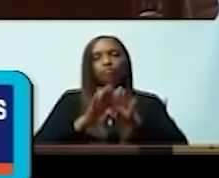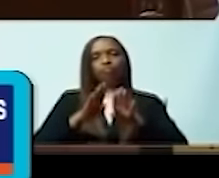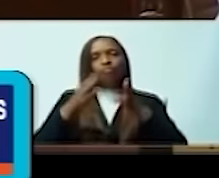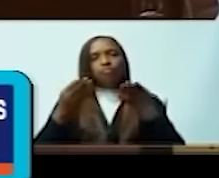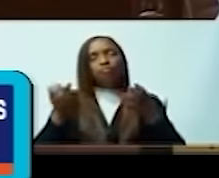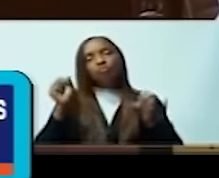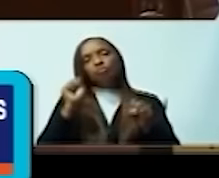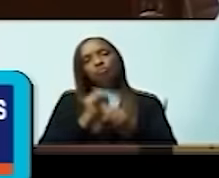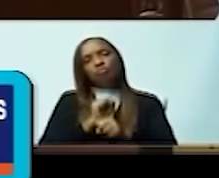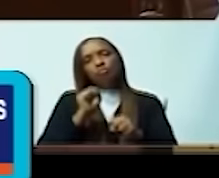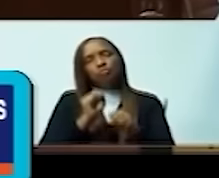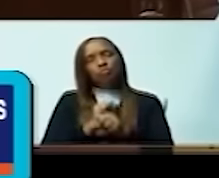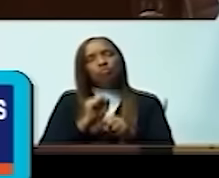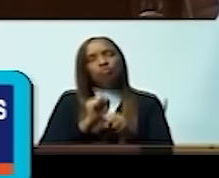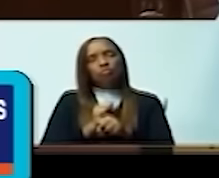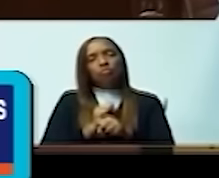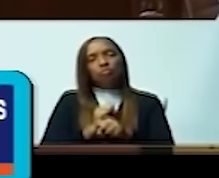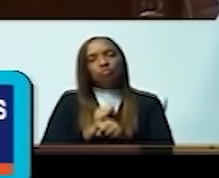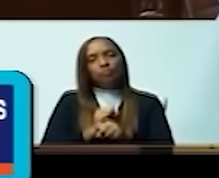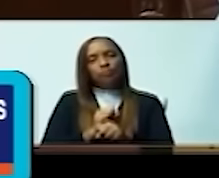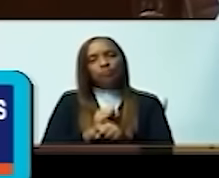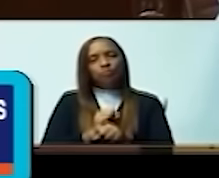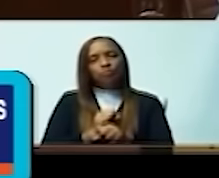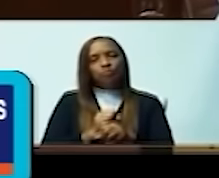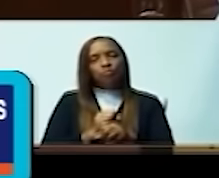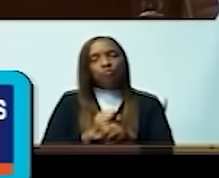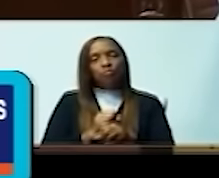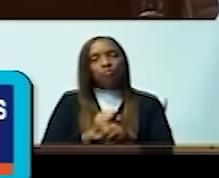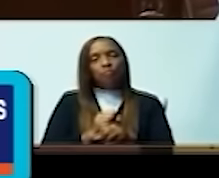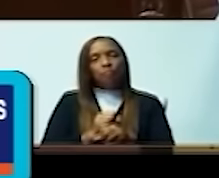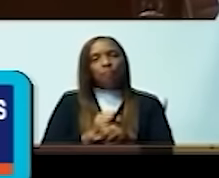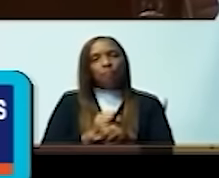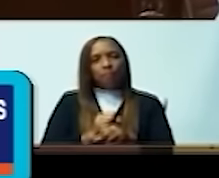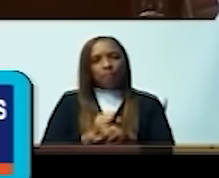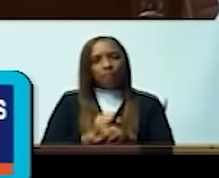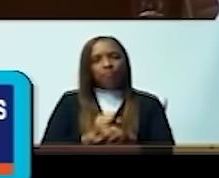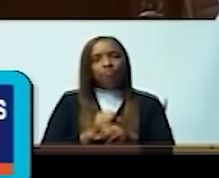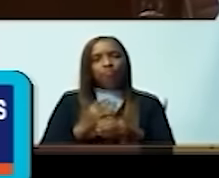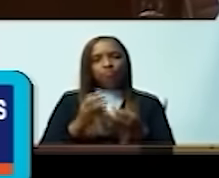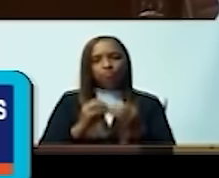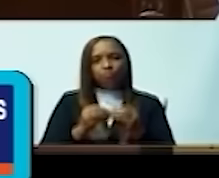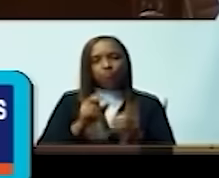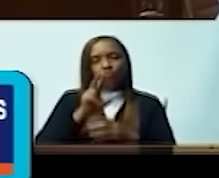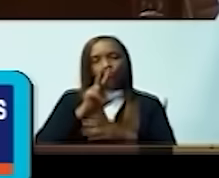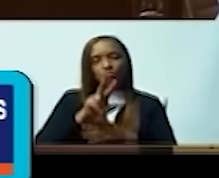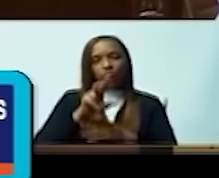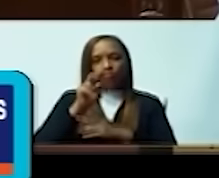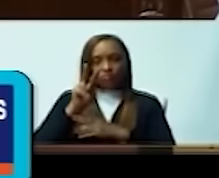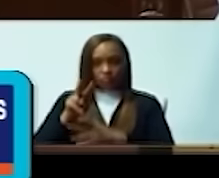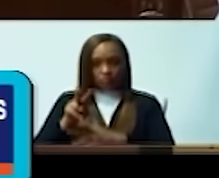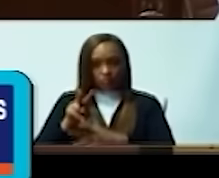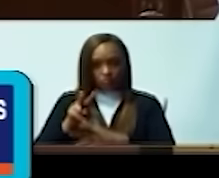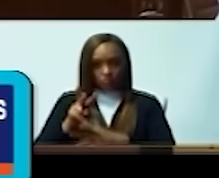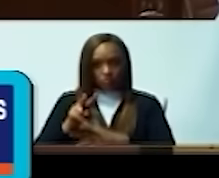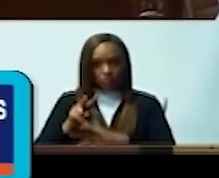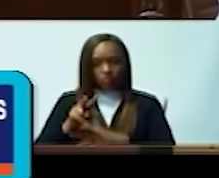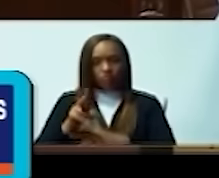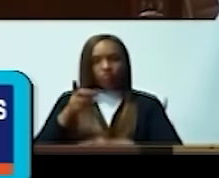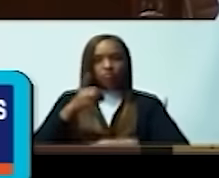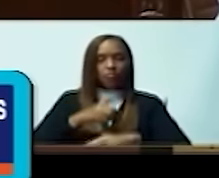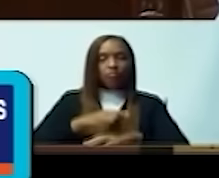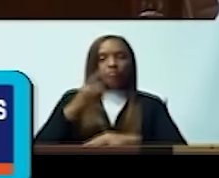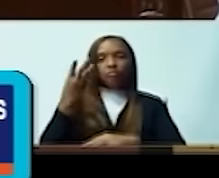los trabajos de la sesión número 32 extraordinaria del día de hoy,